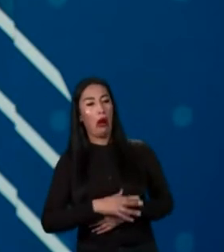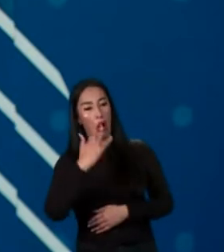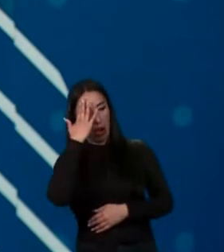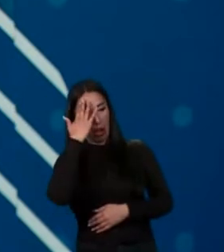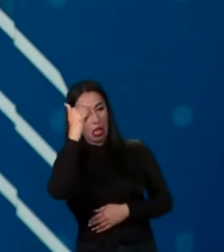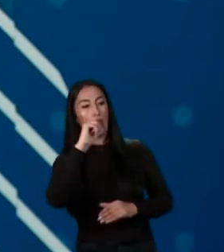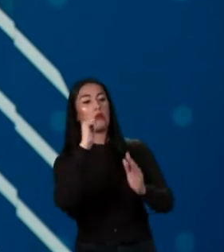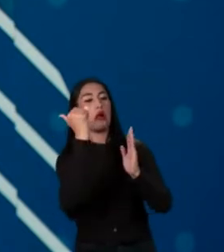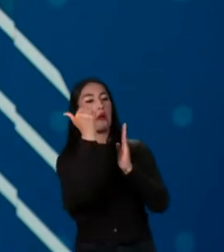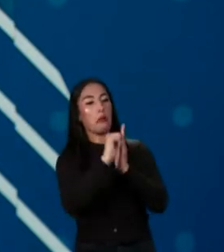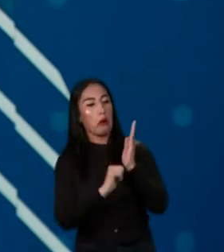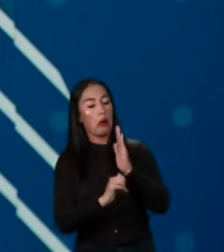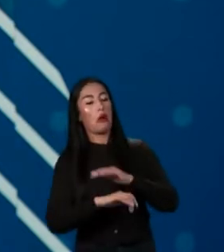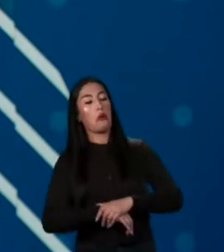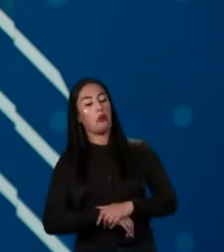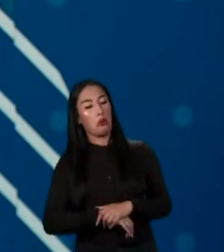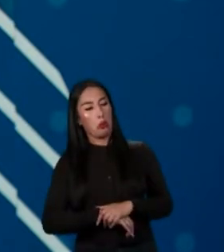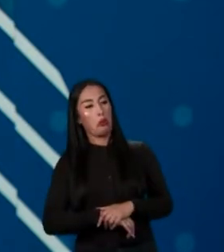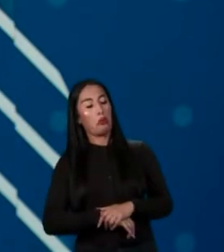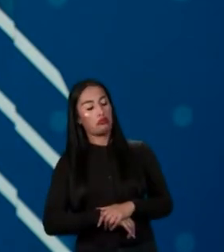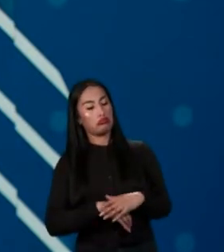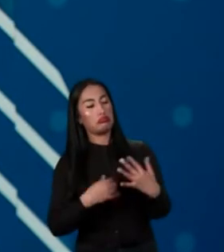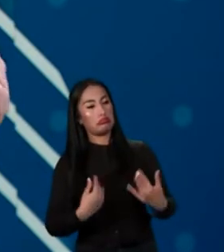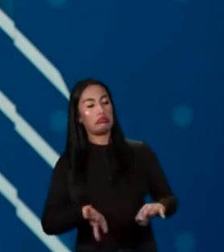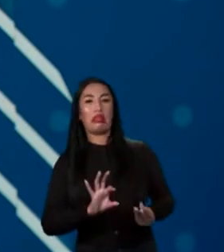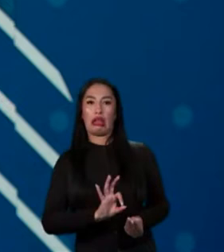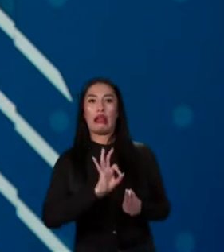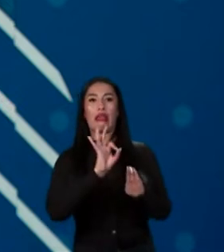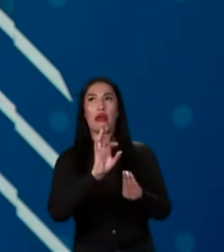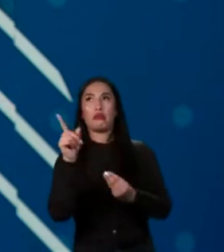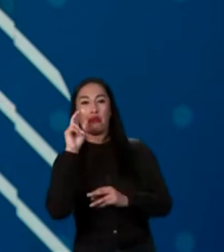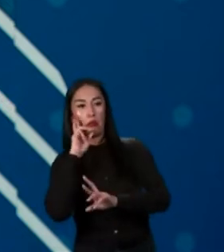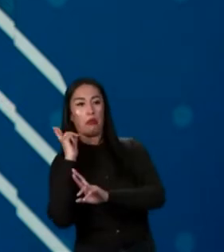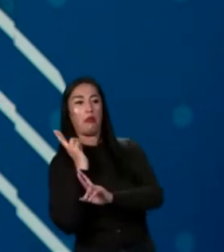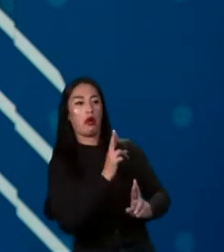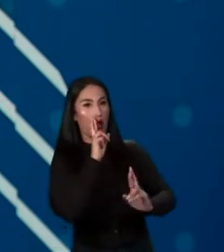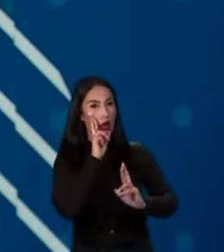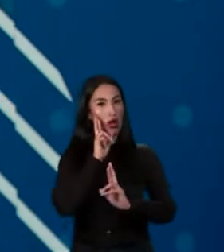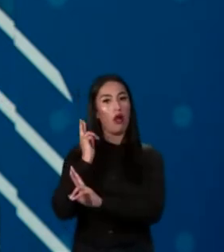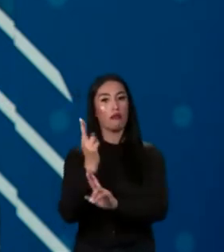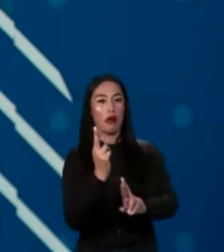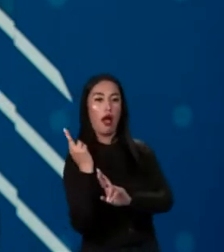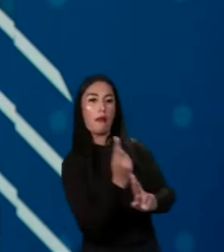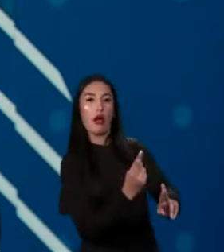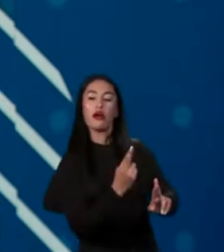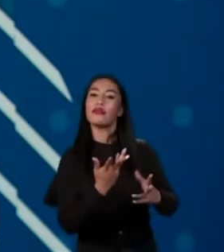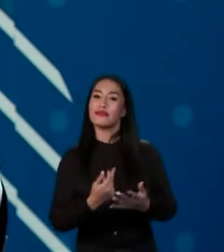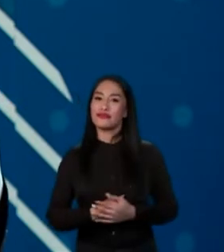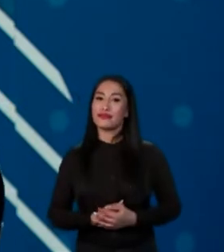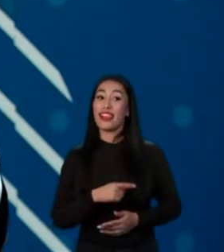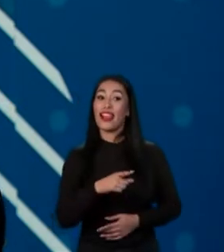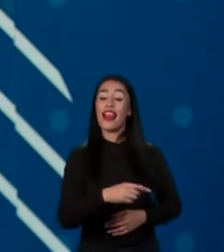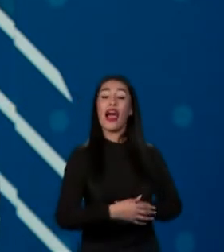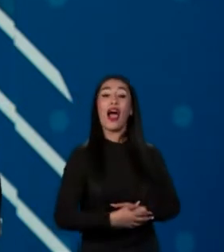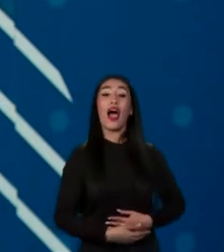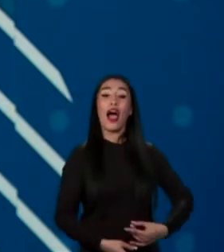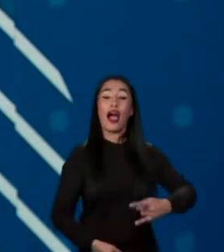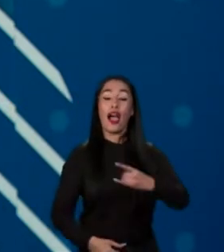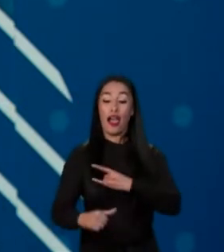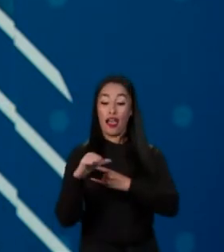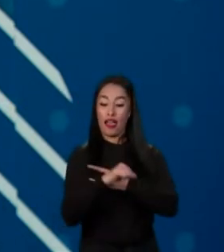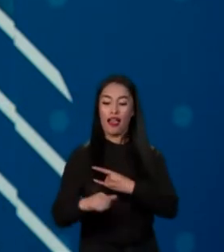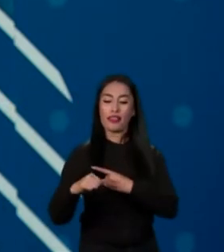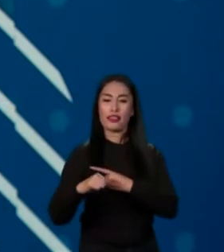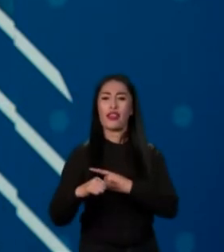calidad y que también el mundo la reconozca así la universidad del área andina se ha avanzado muy rápidamente en sus